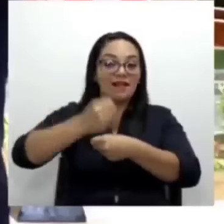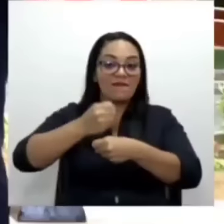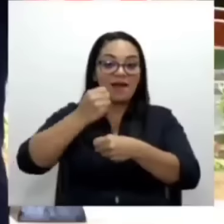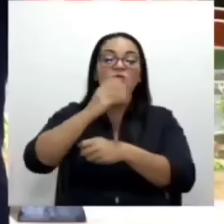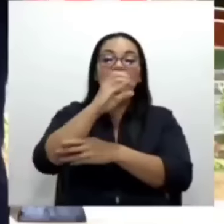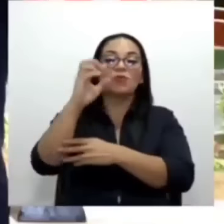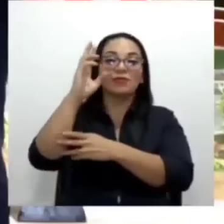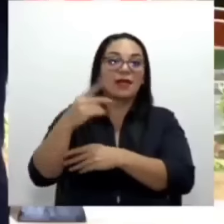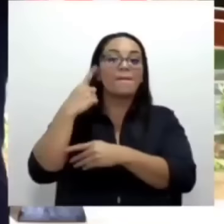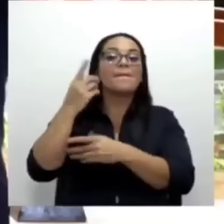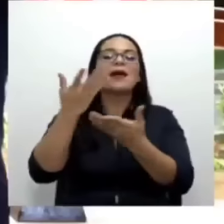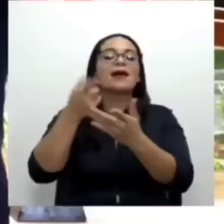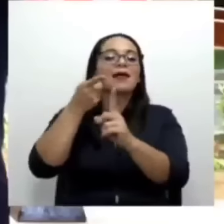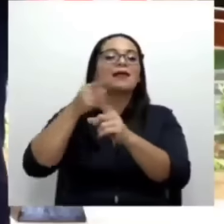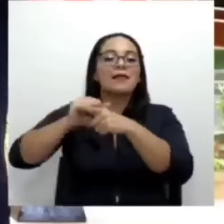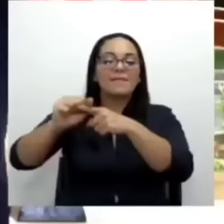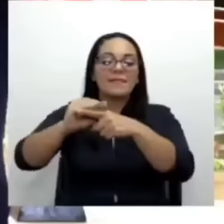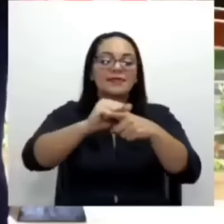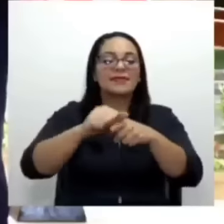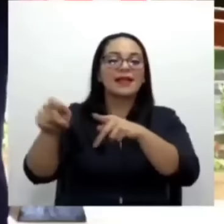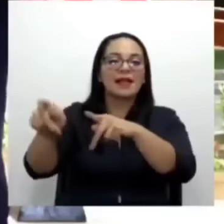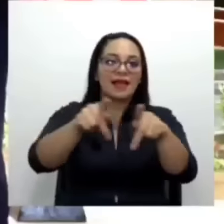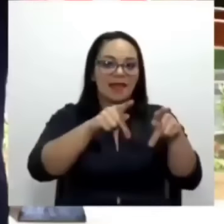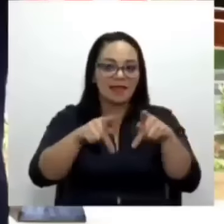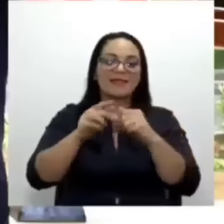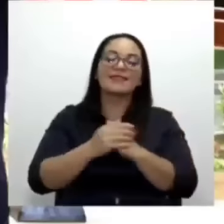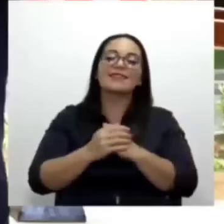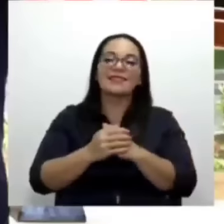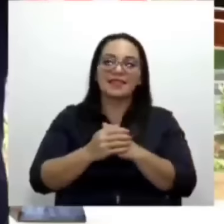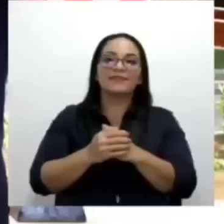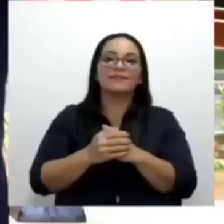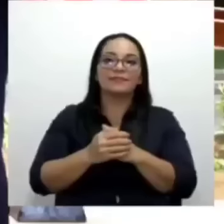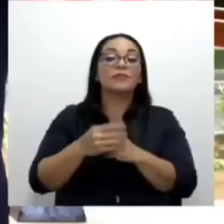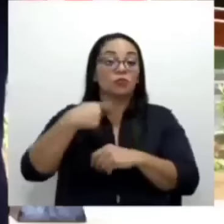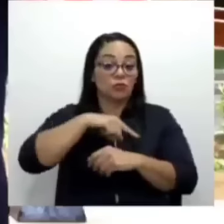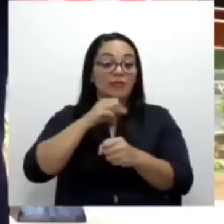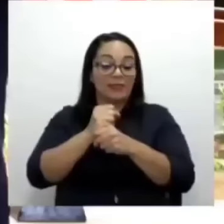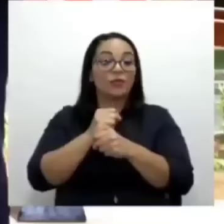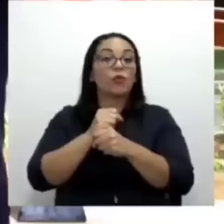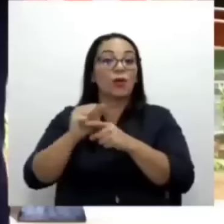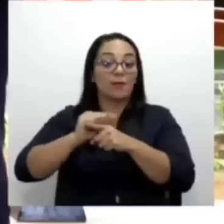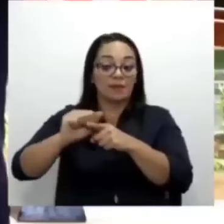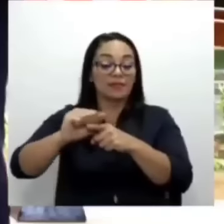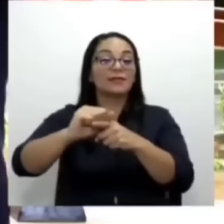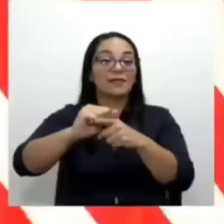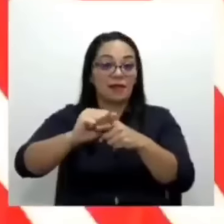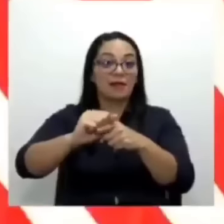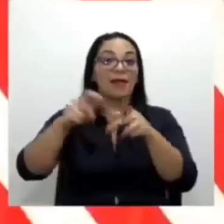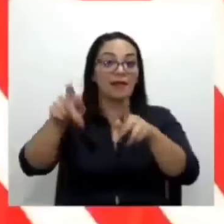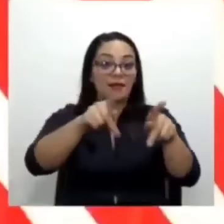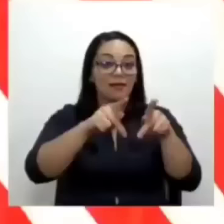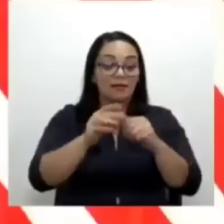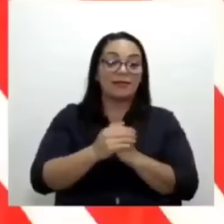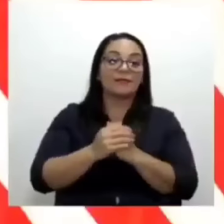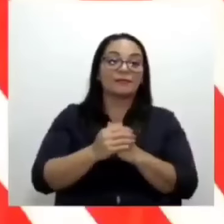para capacitar a nuestra gente, que estamos haciendo para capacitar a nuestra gente,